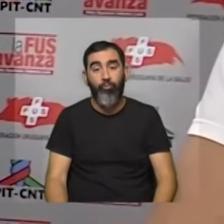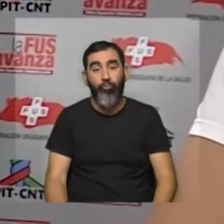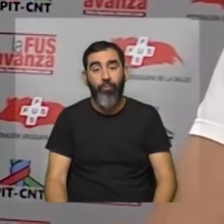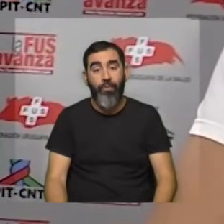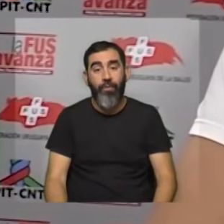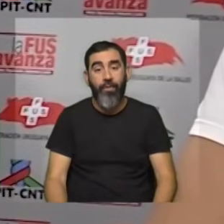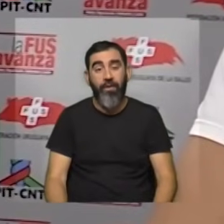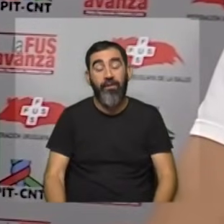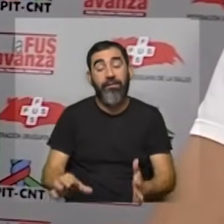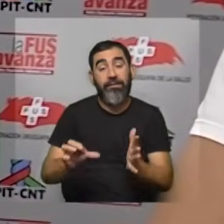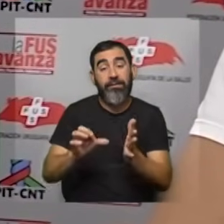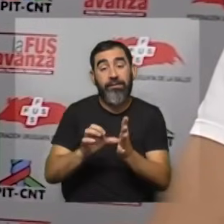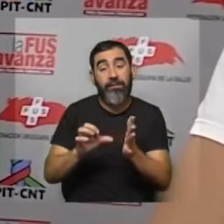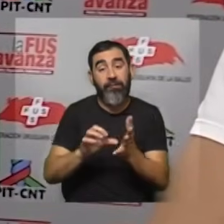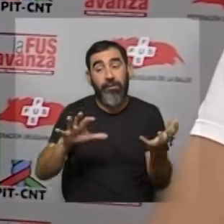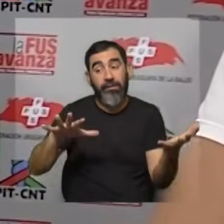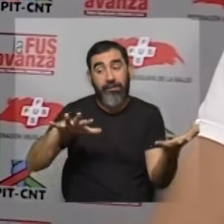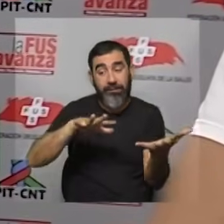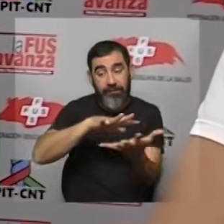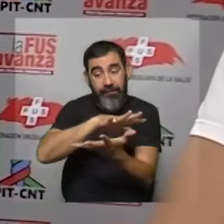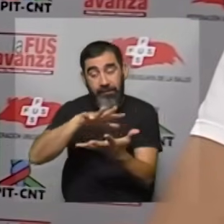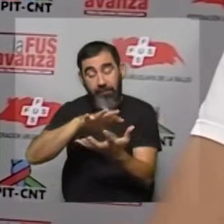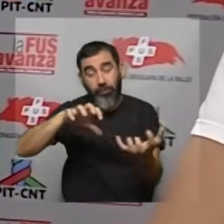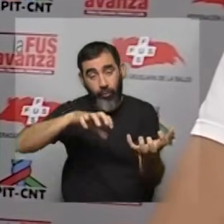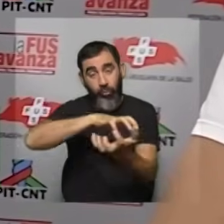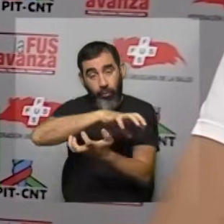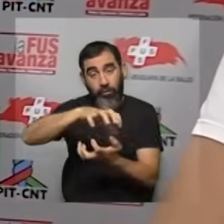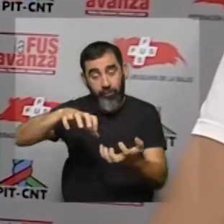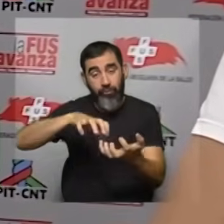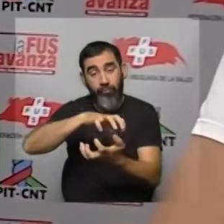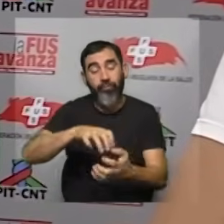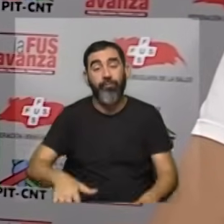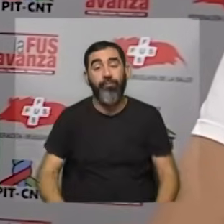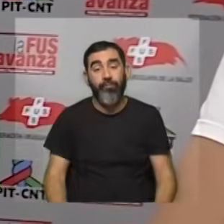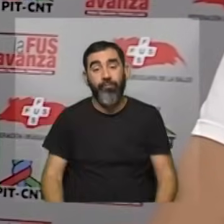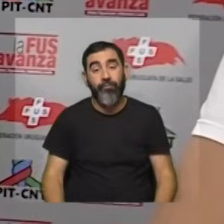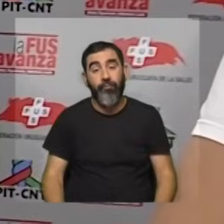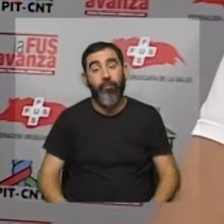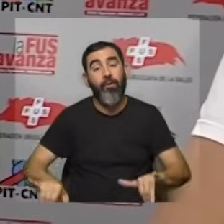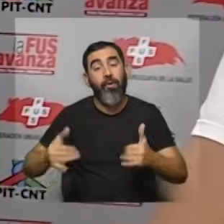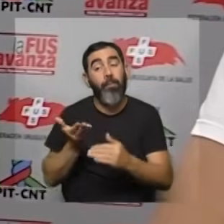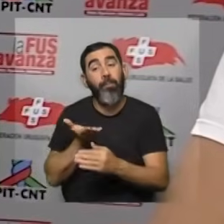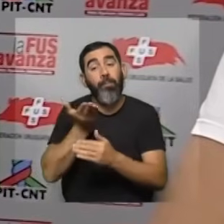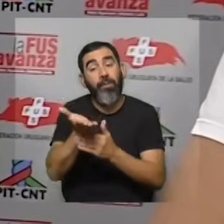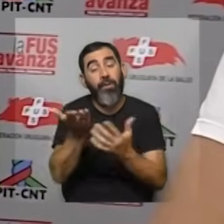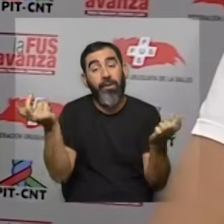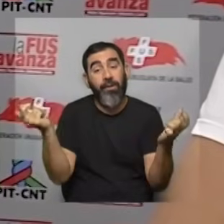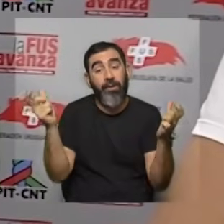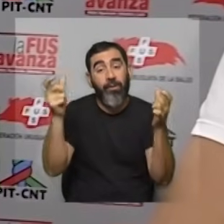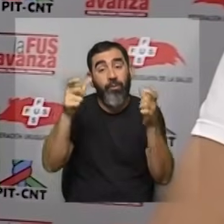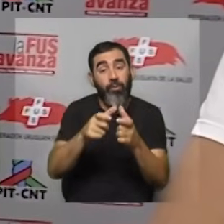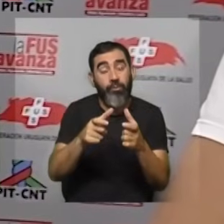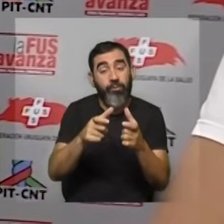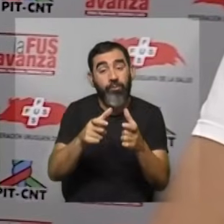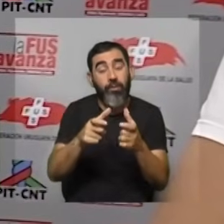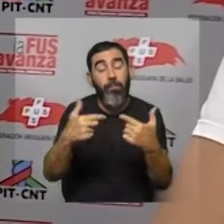Nosotros decimos que el sistema está en una situación crítica. Le hemos pedido para ello una reunión